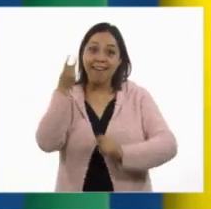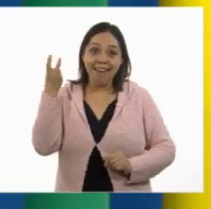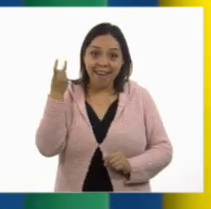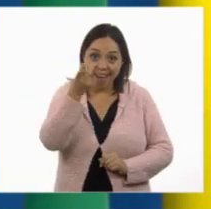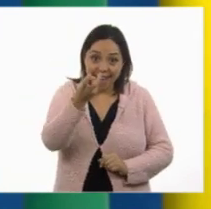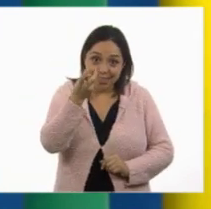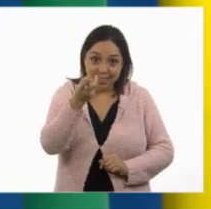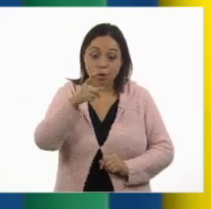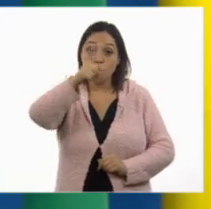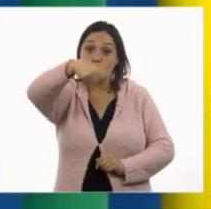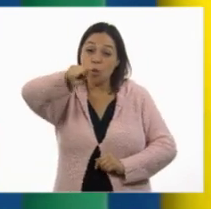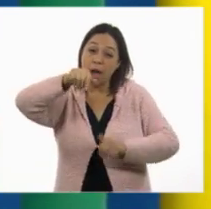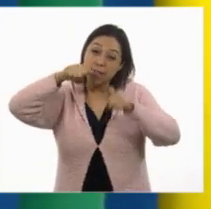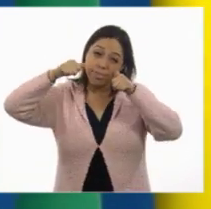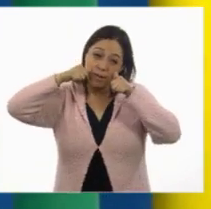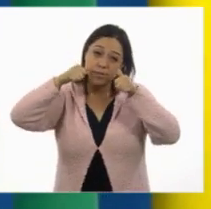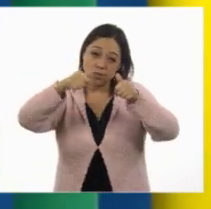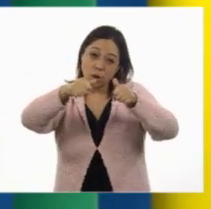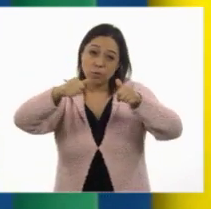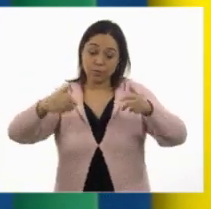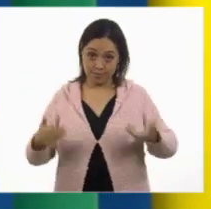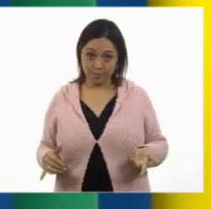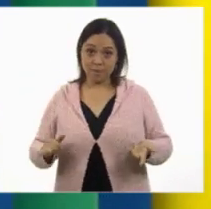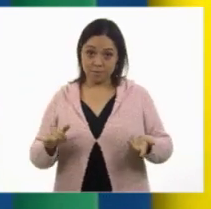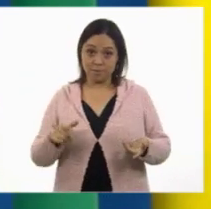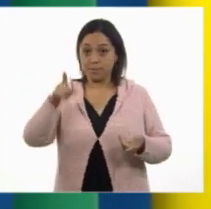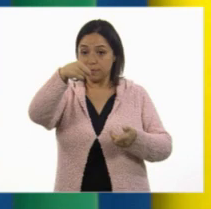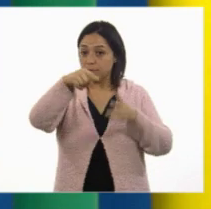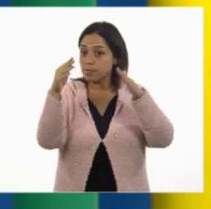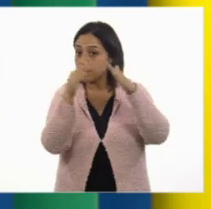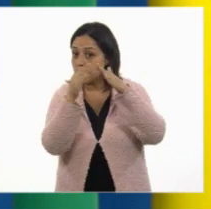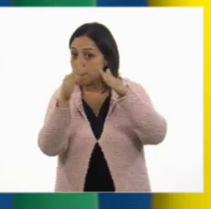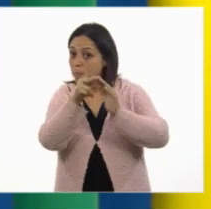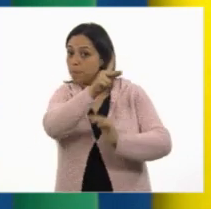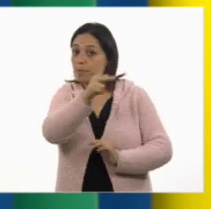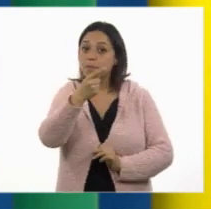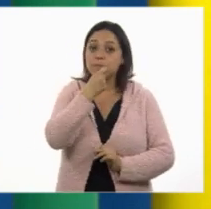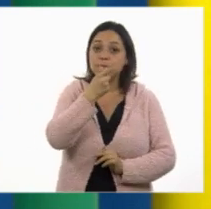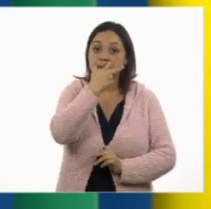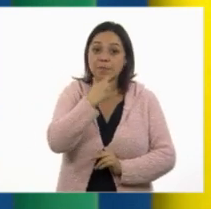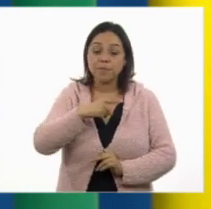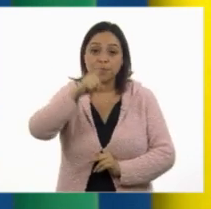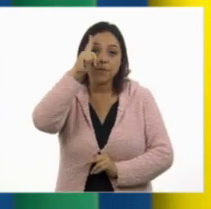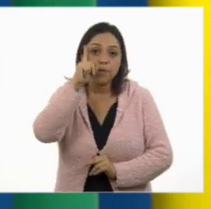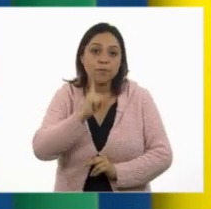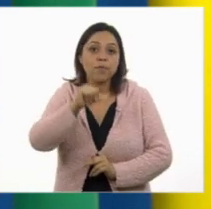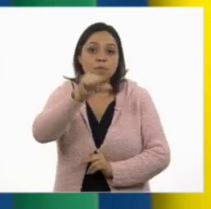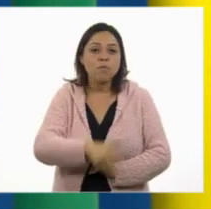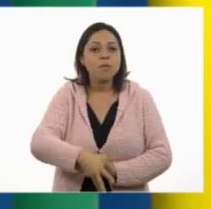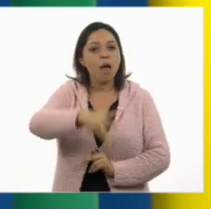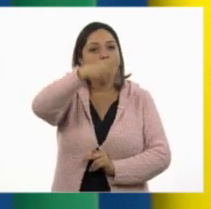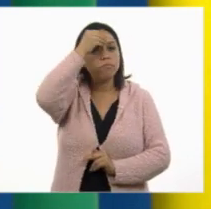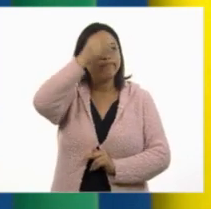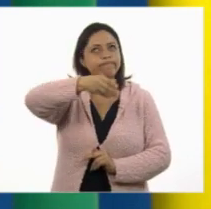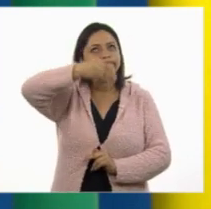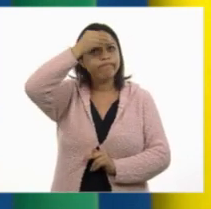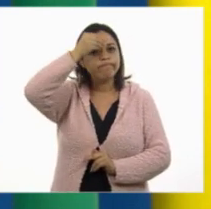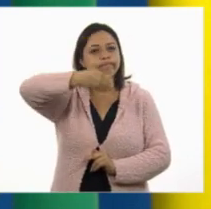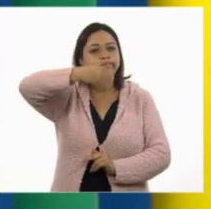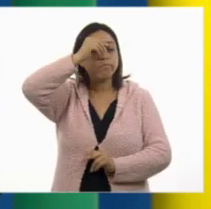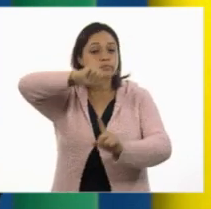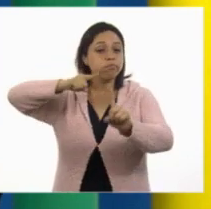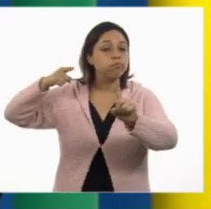que presten mucha atención, al igual que ustedes en casa, niños y niñas, porque hoy aprenderán mucho sobre los